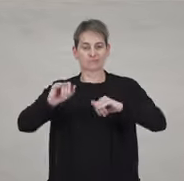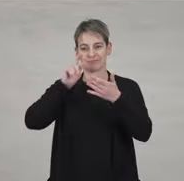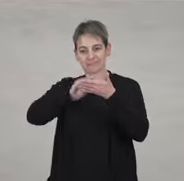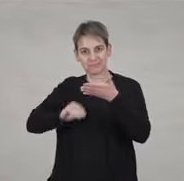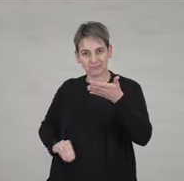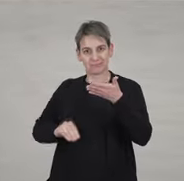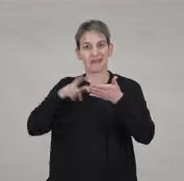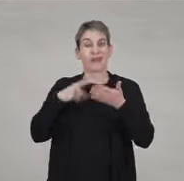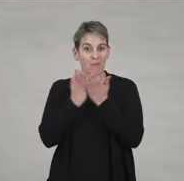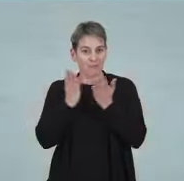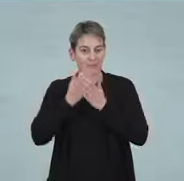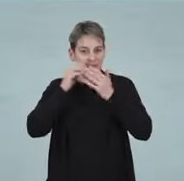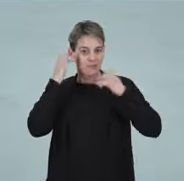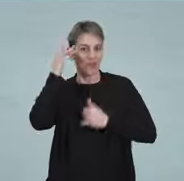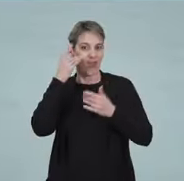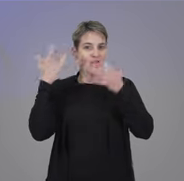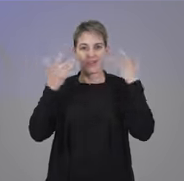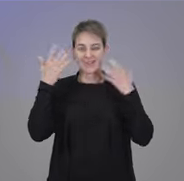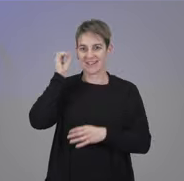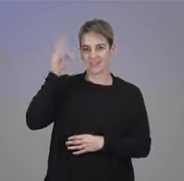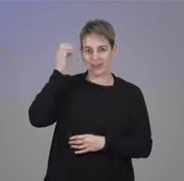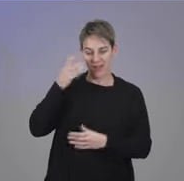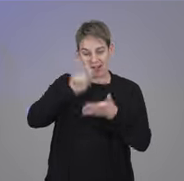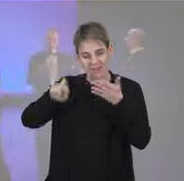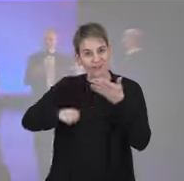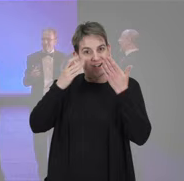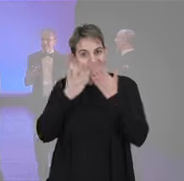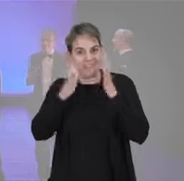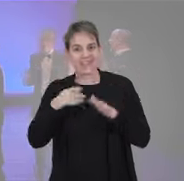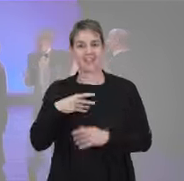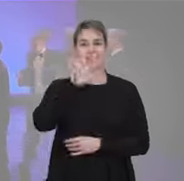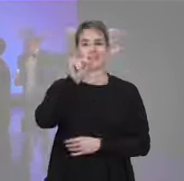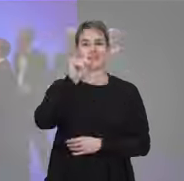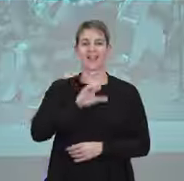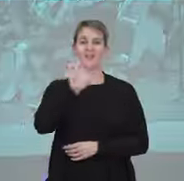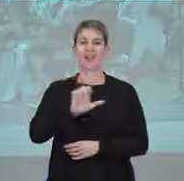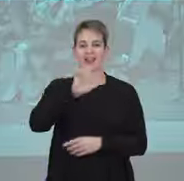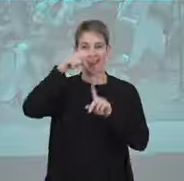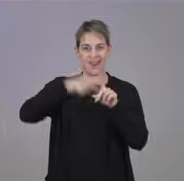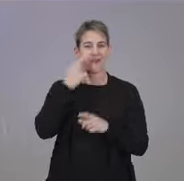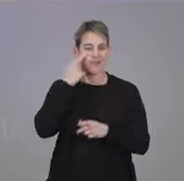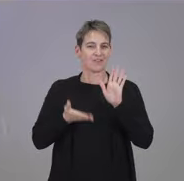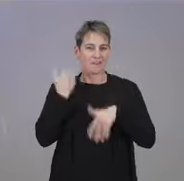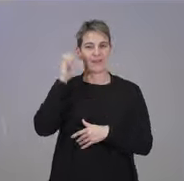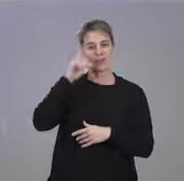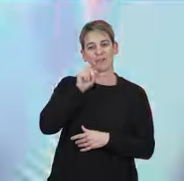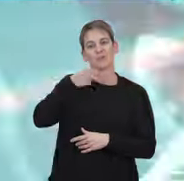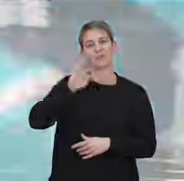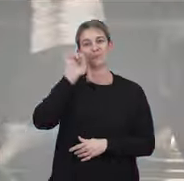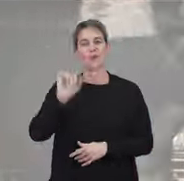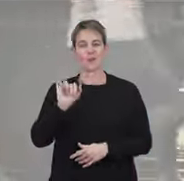Extendemos las inscripciones. Estudia formación docente en artes en el Sodre. Inscripciones abiertas hasta el 31 de enero. Conoce más